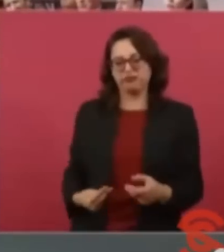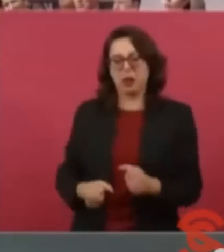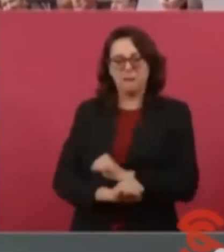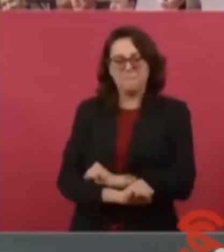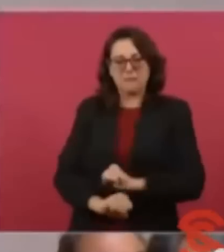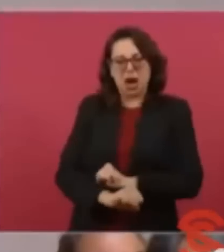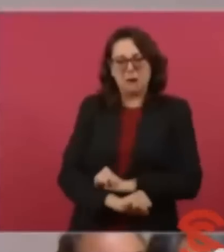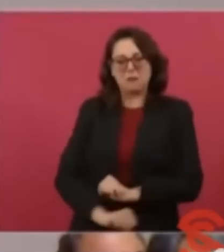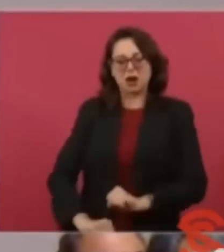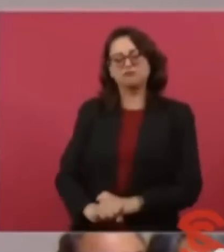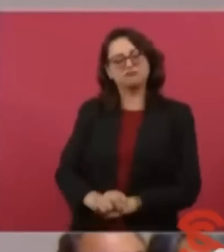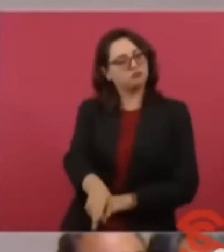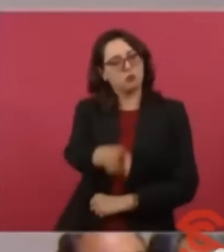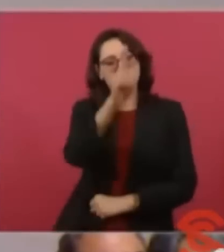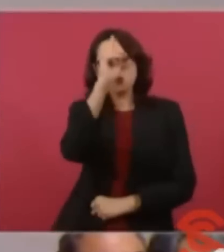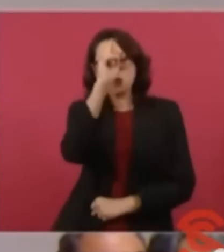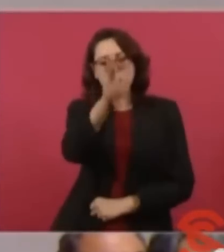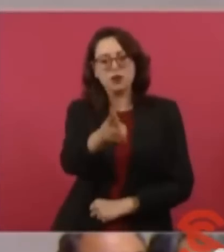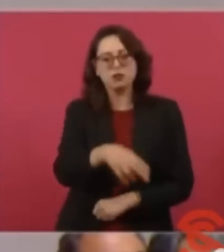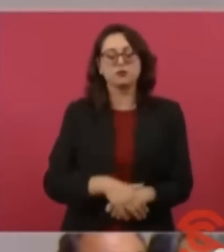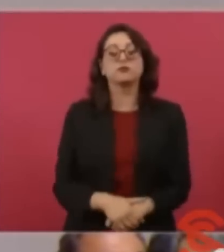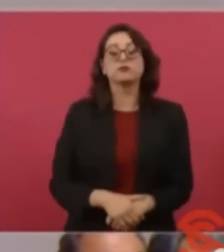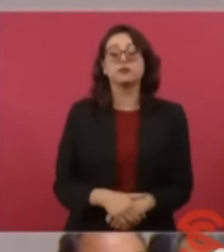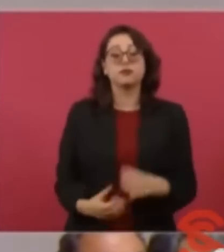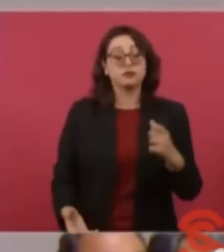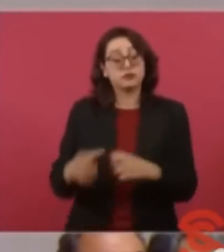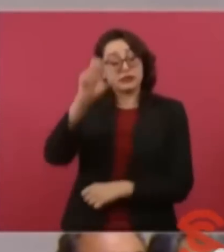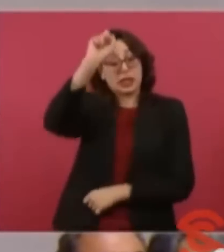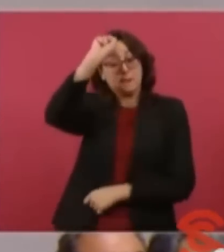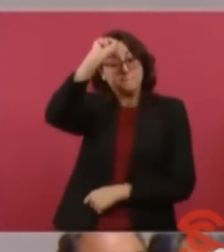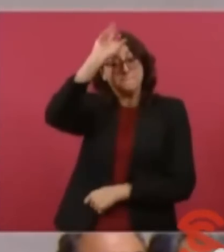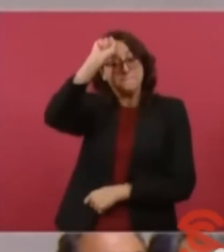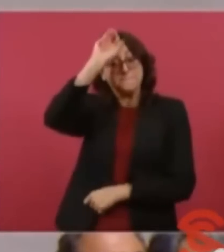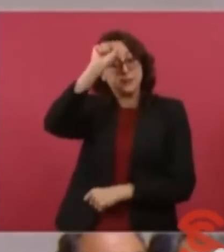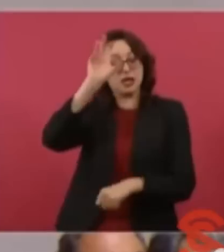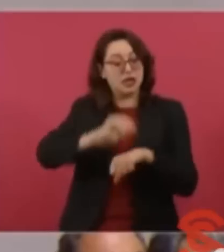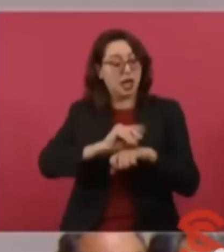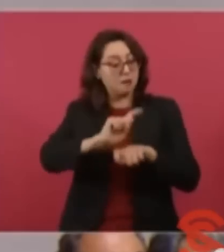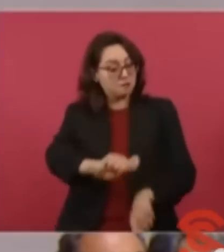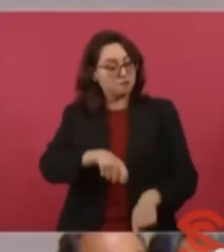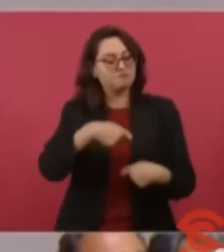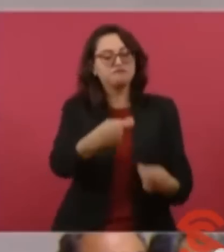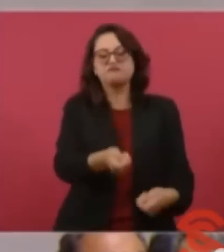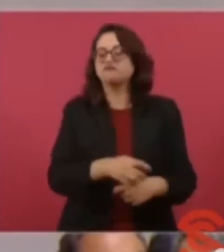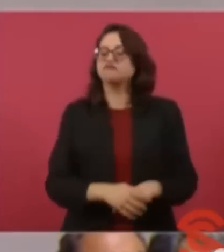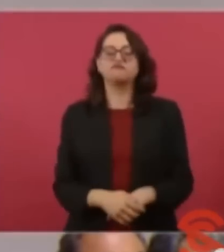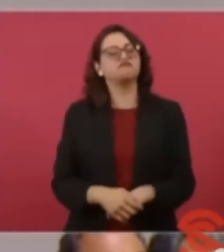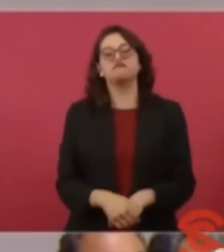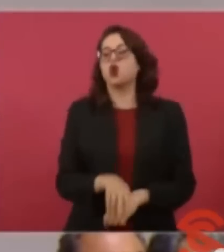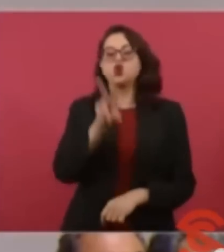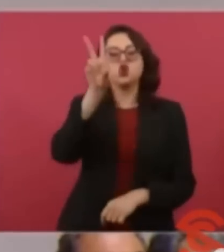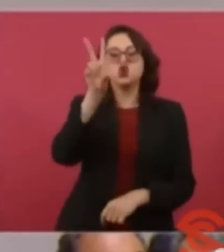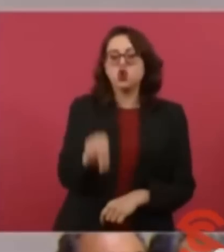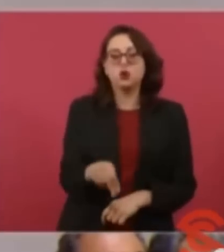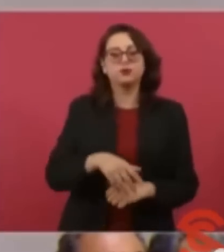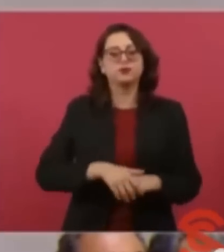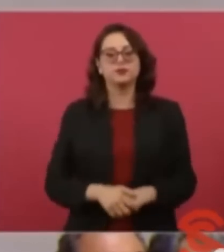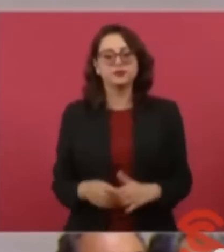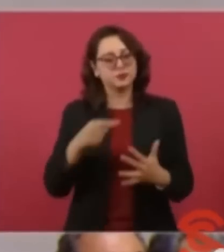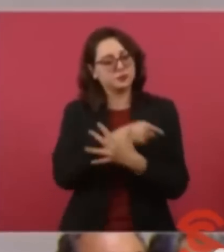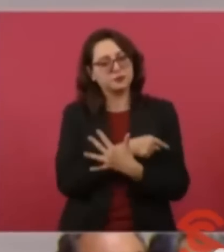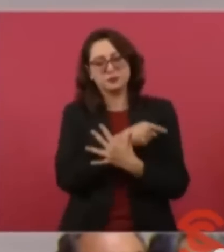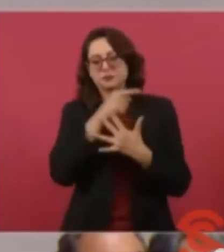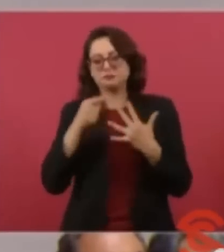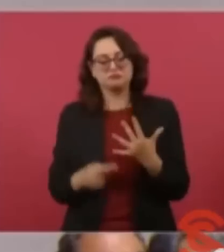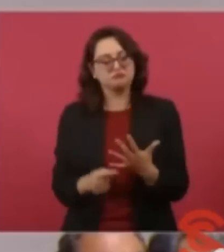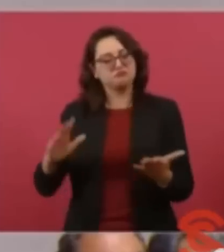explotar minas a cielo abierto y cuidamos el medio ambiente. En las obras del Tren